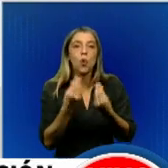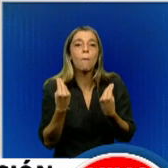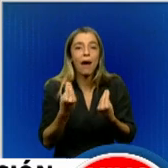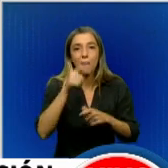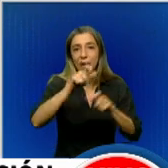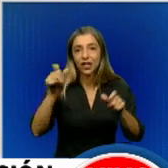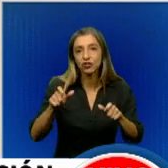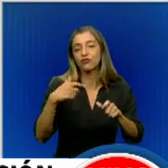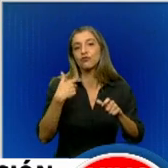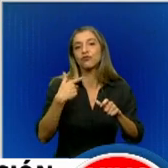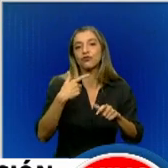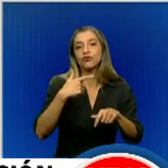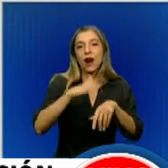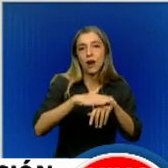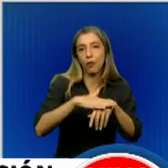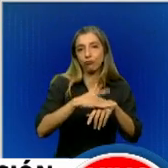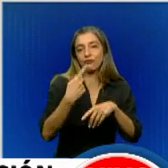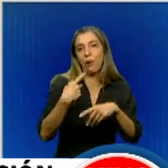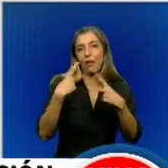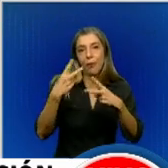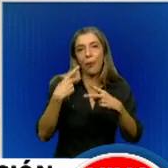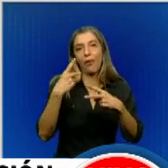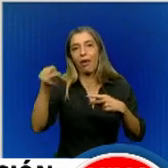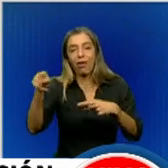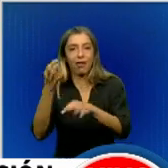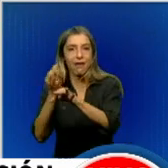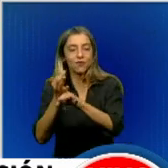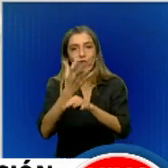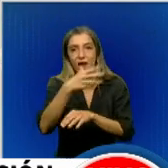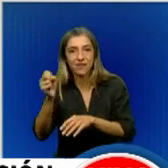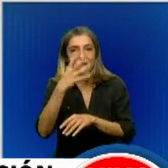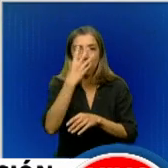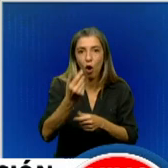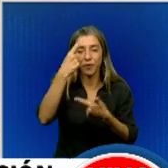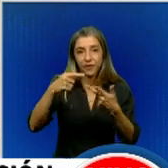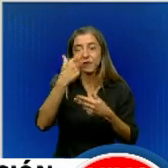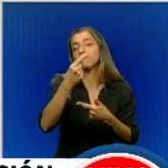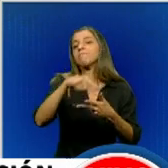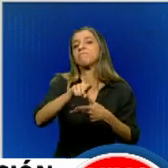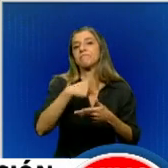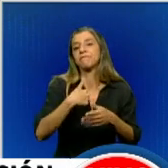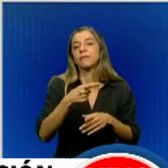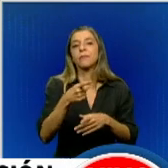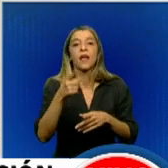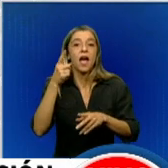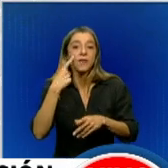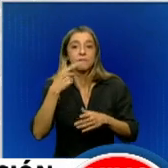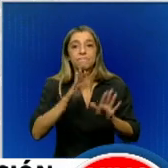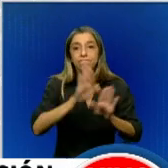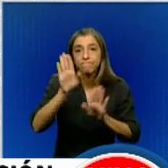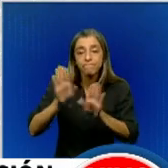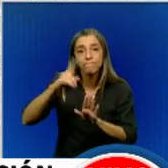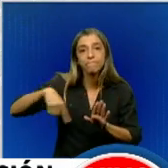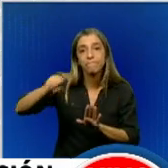se requieren las tres cuartas partes de los votos que se emitan sirvan se marcara su voto por